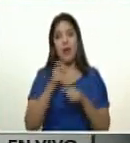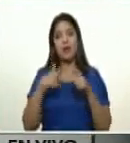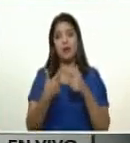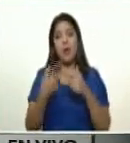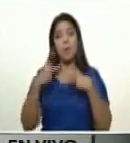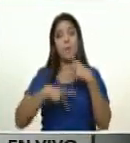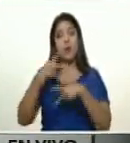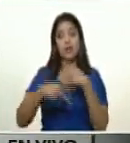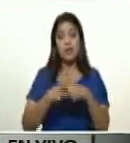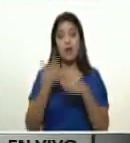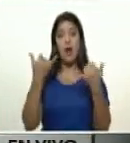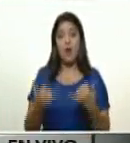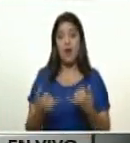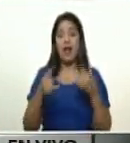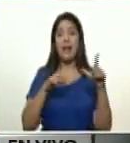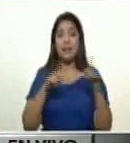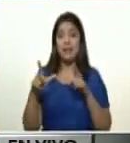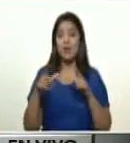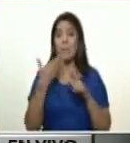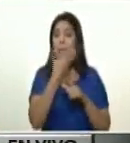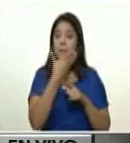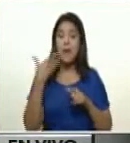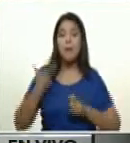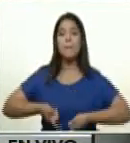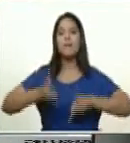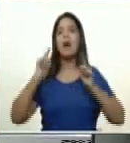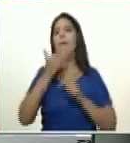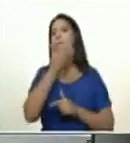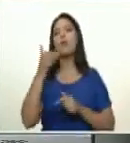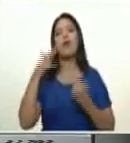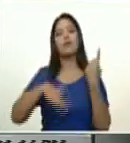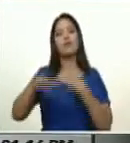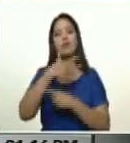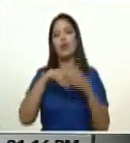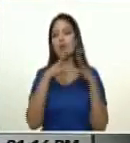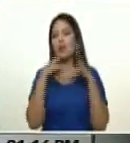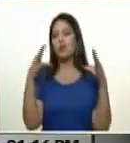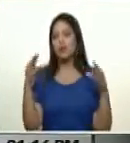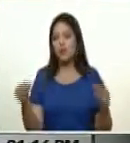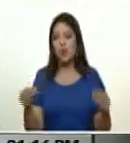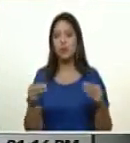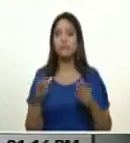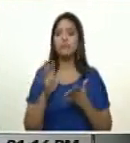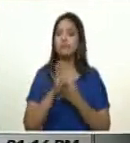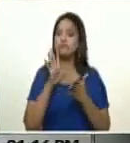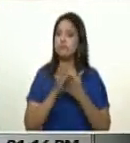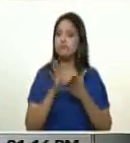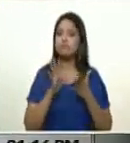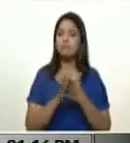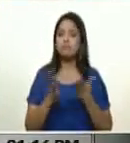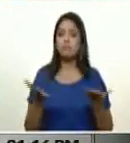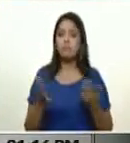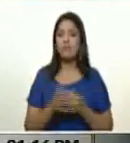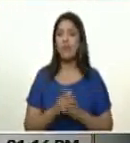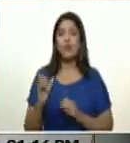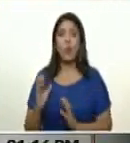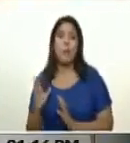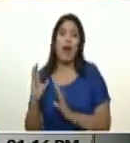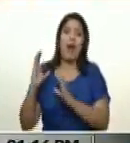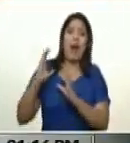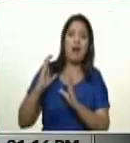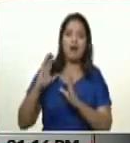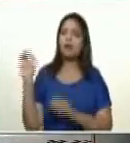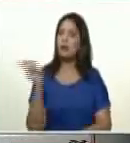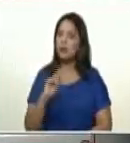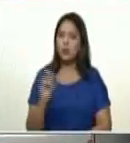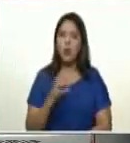este proceso de producción de automatización nos va a permitir mejorar las condiciones generales de ergonomía. Van a dejar de cargar y descargar el bloque